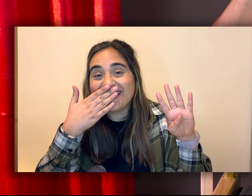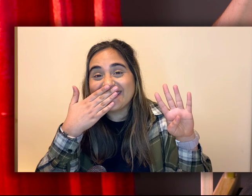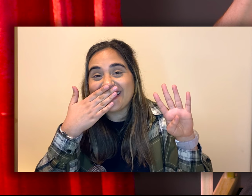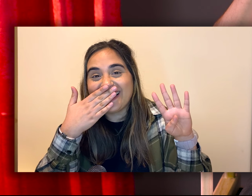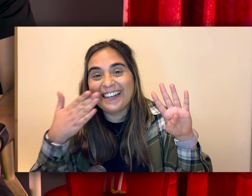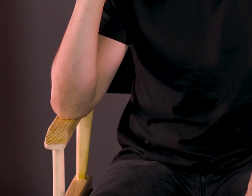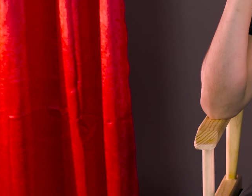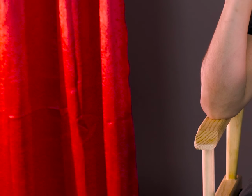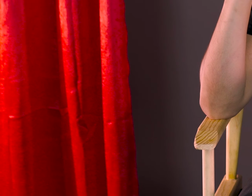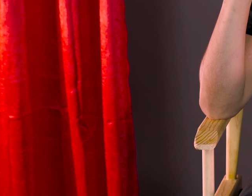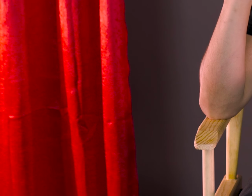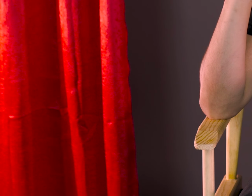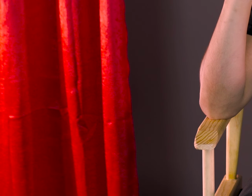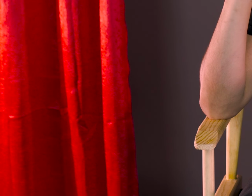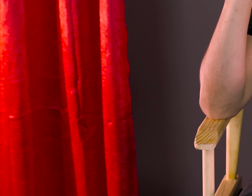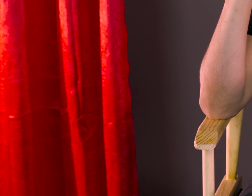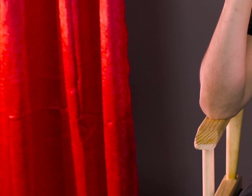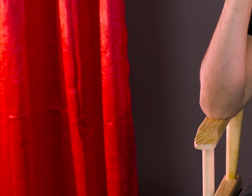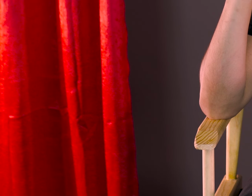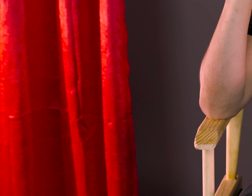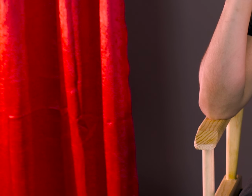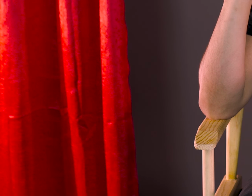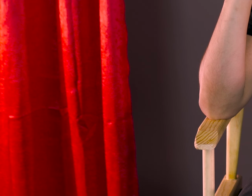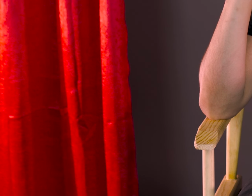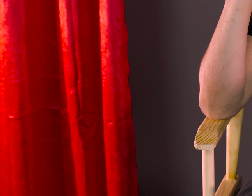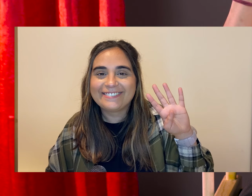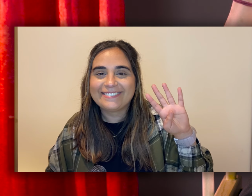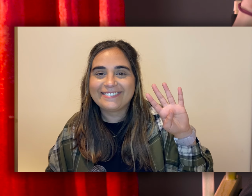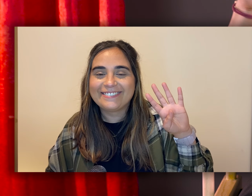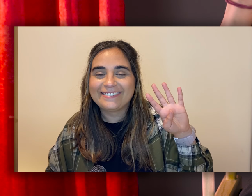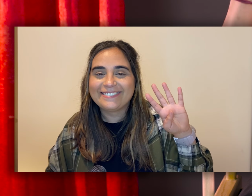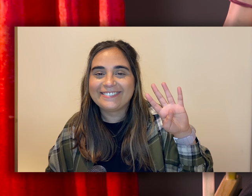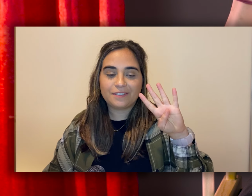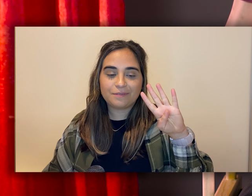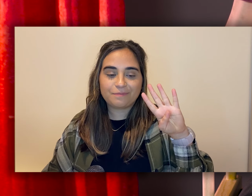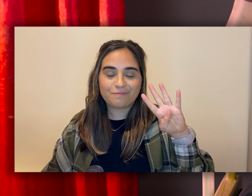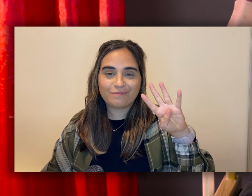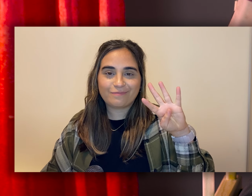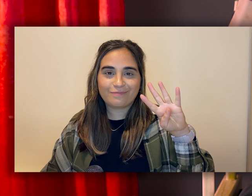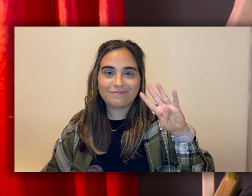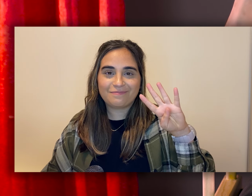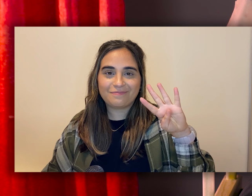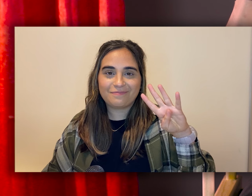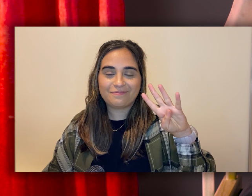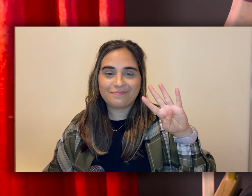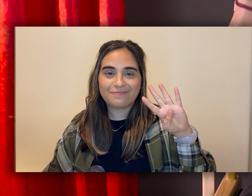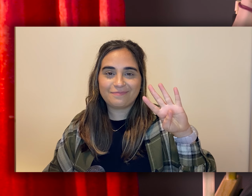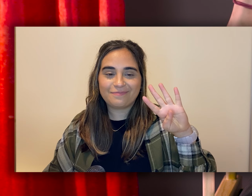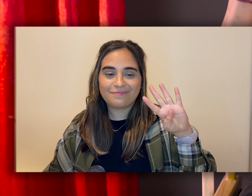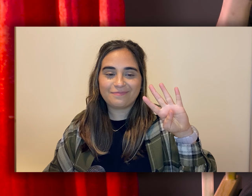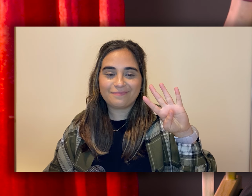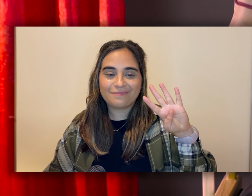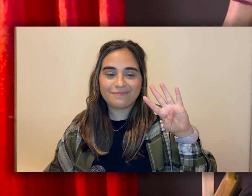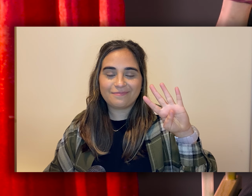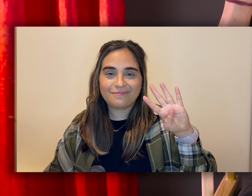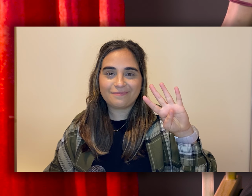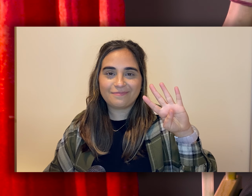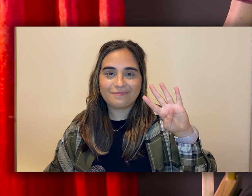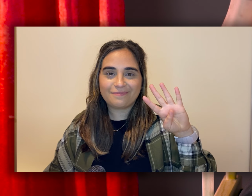¡Qué vergüenza! Yo Nunca Nunca me enojé con mi mamá por una pareja. Pues tal vez yo sí le bajo tantito en esta, o sea, creo que me